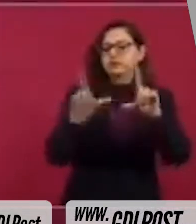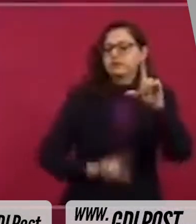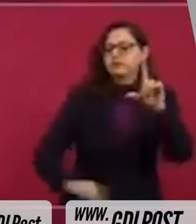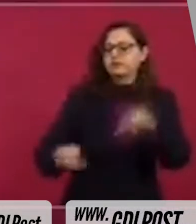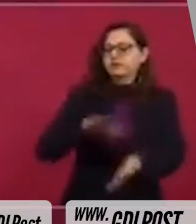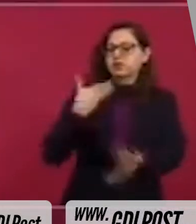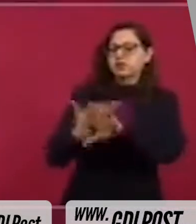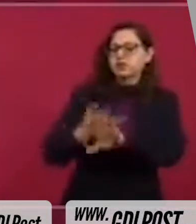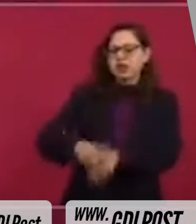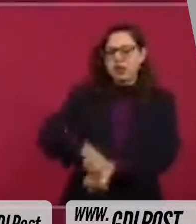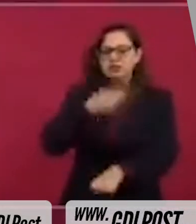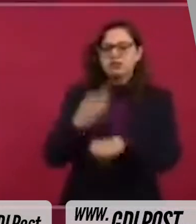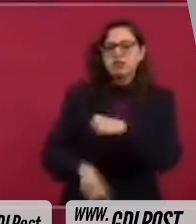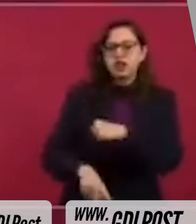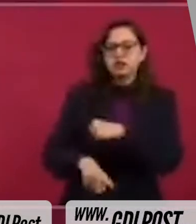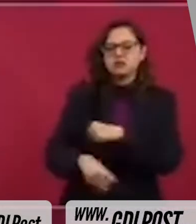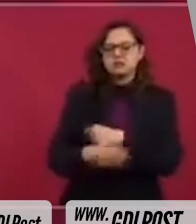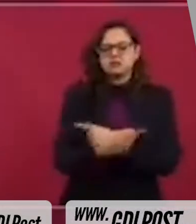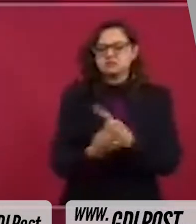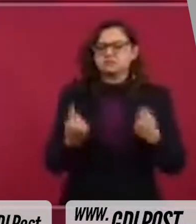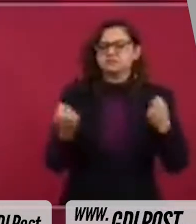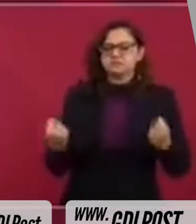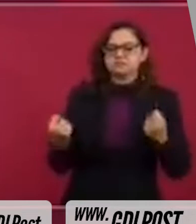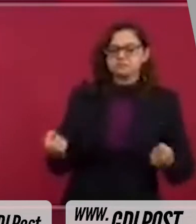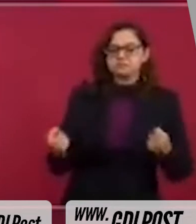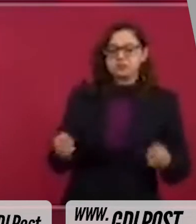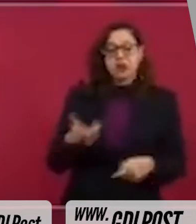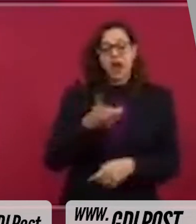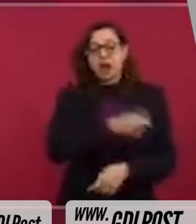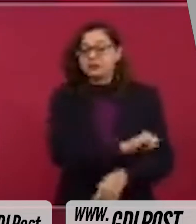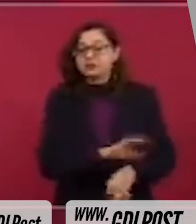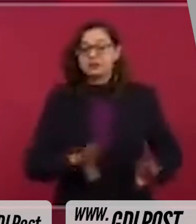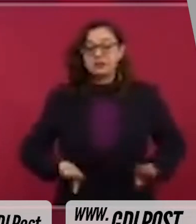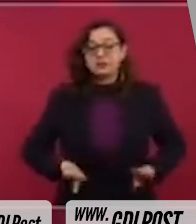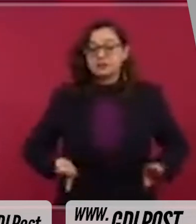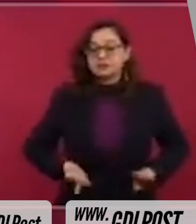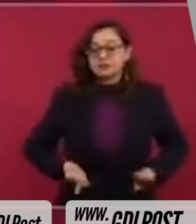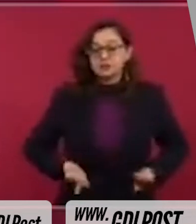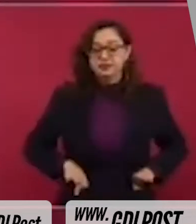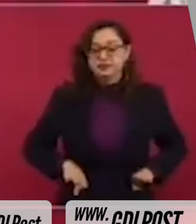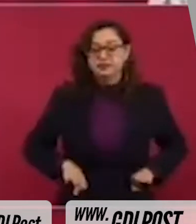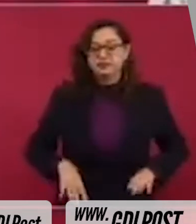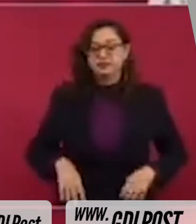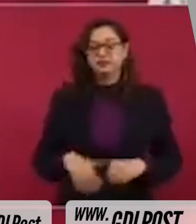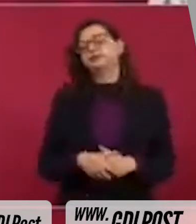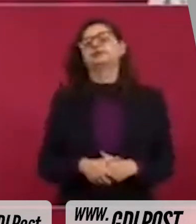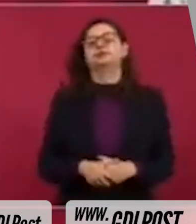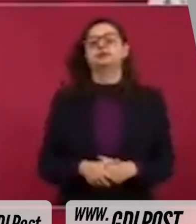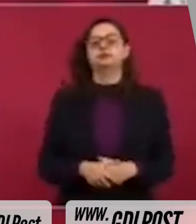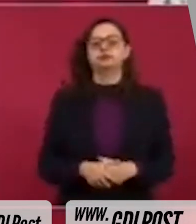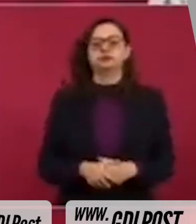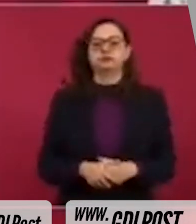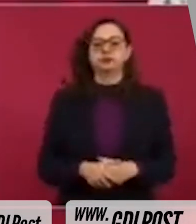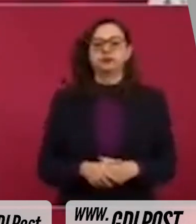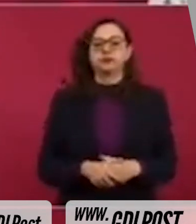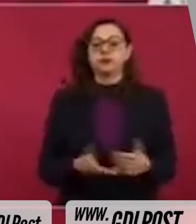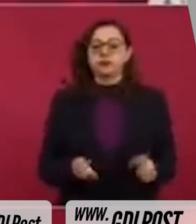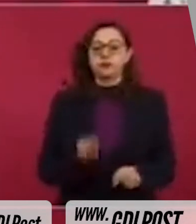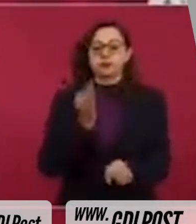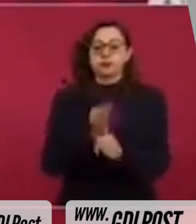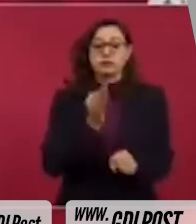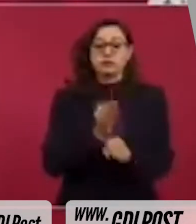Es que esta lucha que estamos librando no es por el